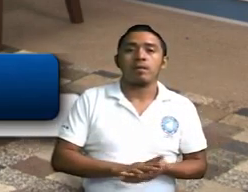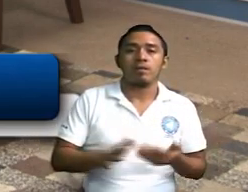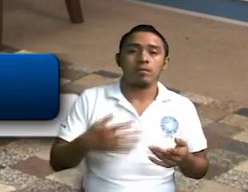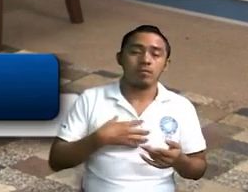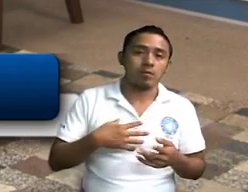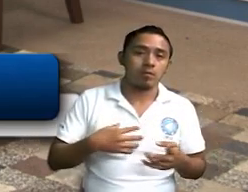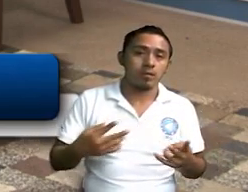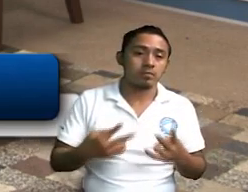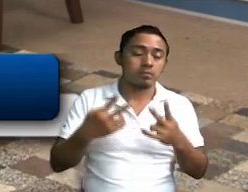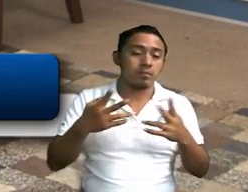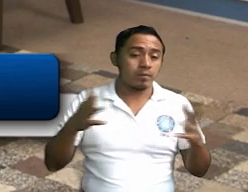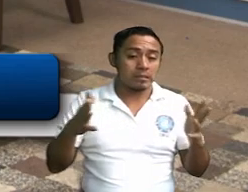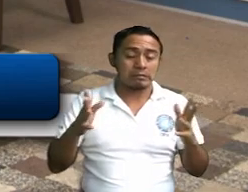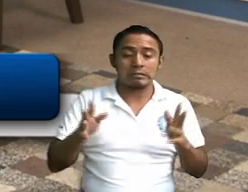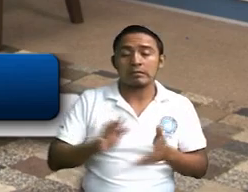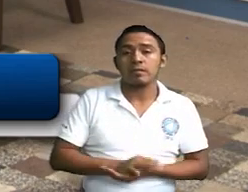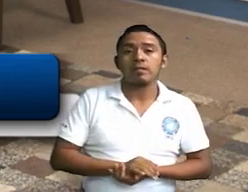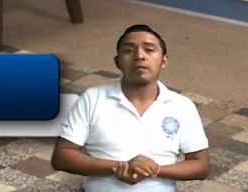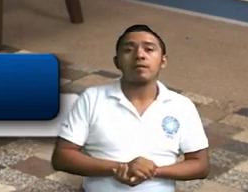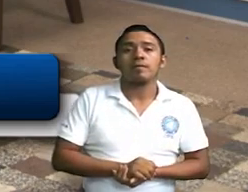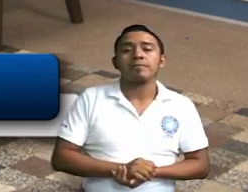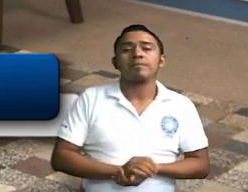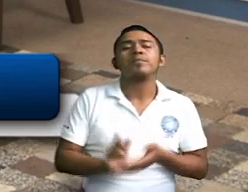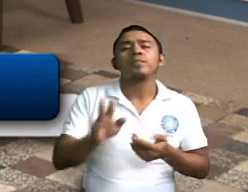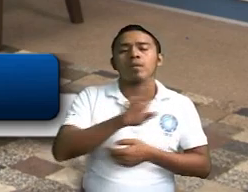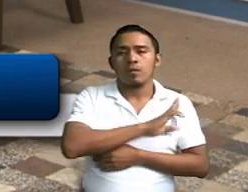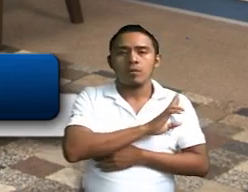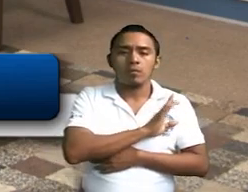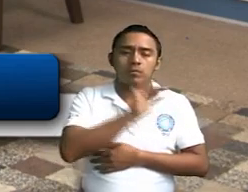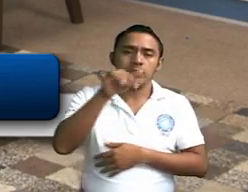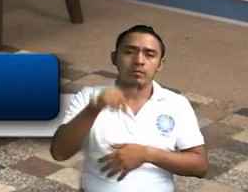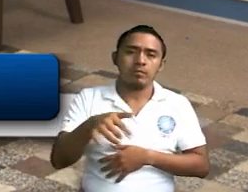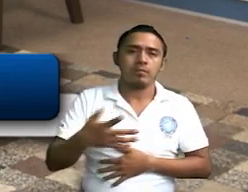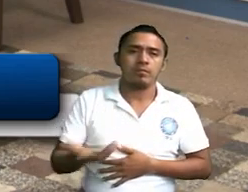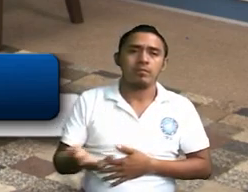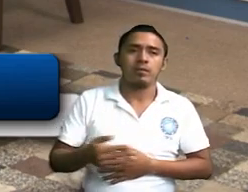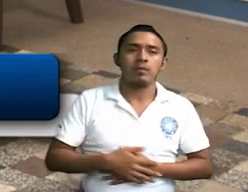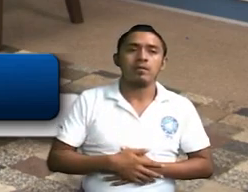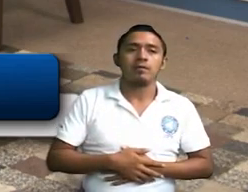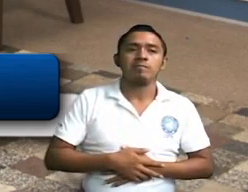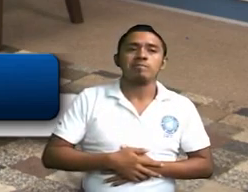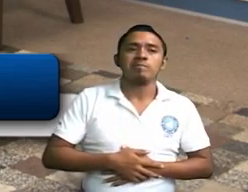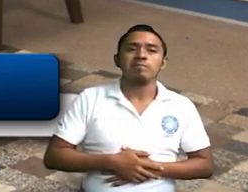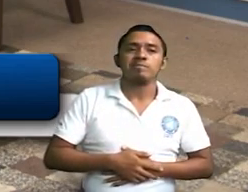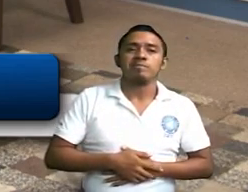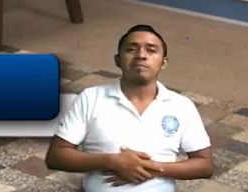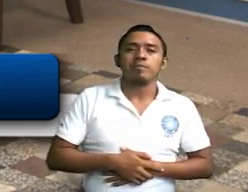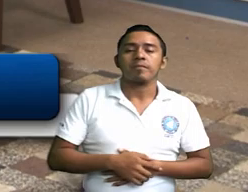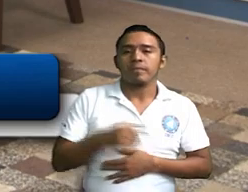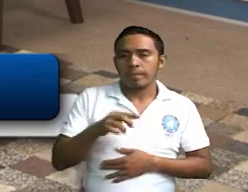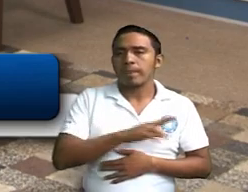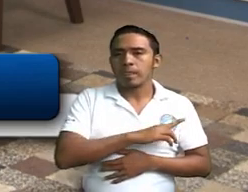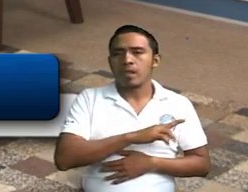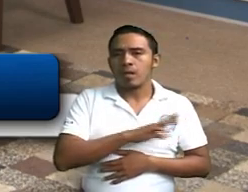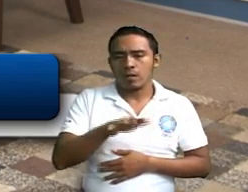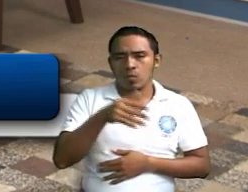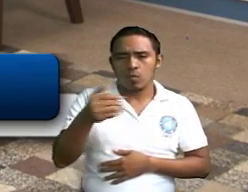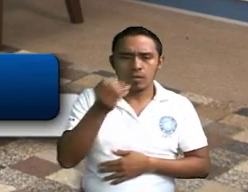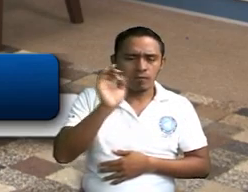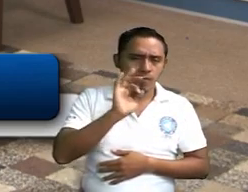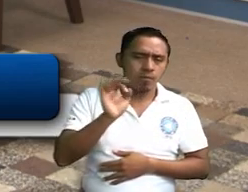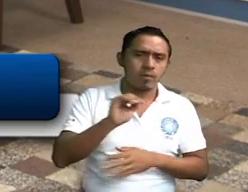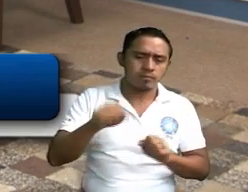va a propiciar el desgaste. Hay medios actualmente, tratamientos, medios auxiliares que pueden utilizarse. Hay tratamientos desde el punto de